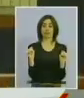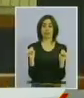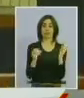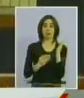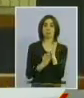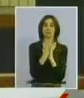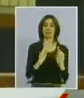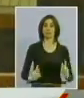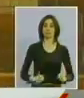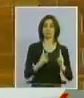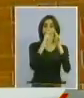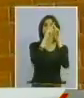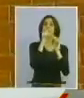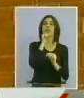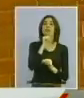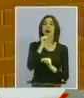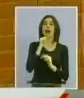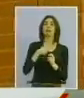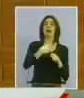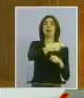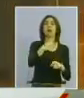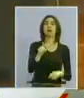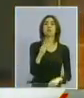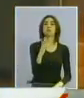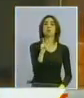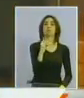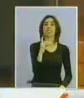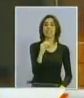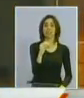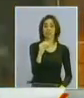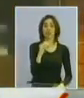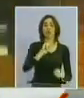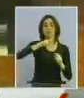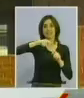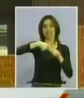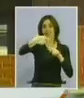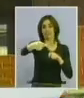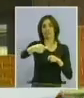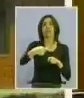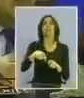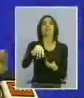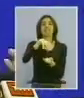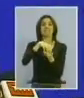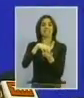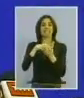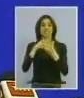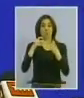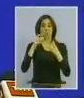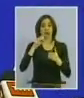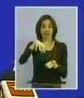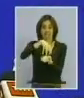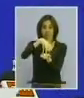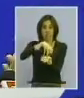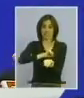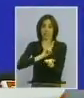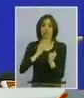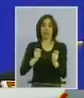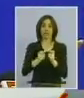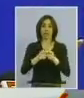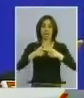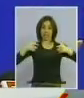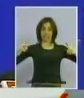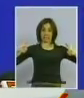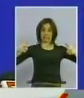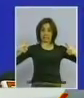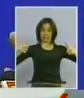iniciarse, que solo falta la asignación del subsidio. La ciudad debe crecer ya sea en extensión, hacia los